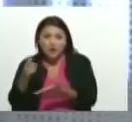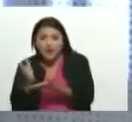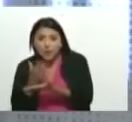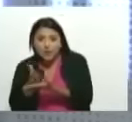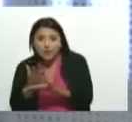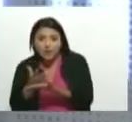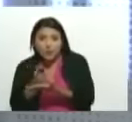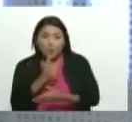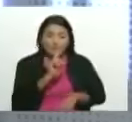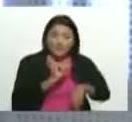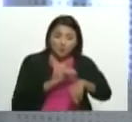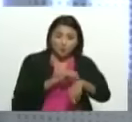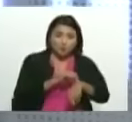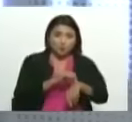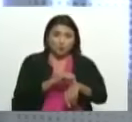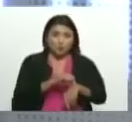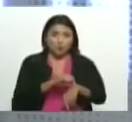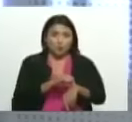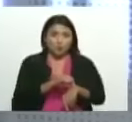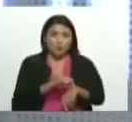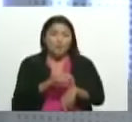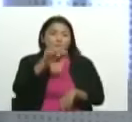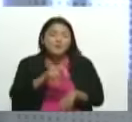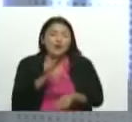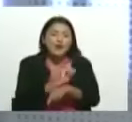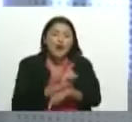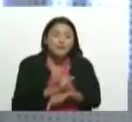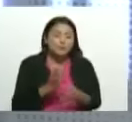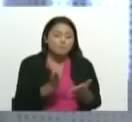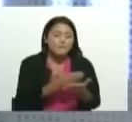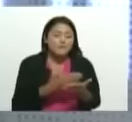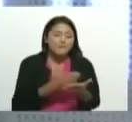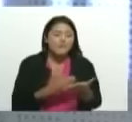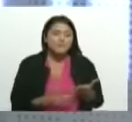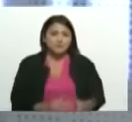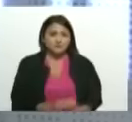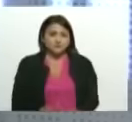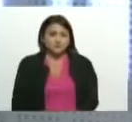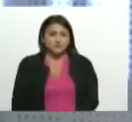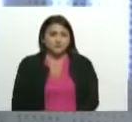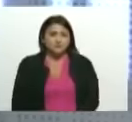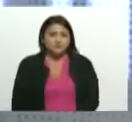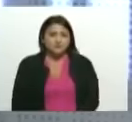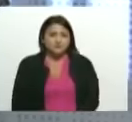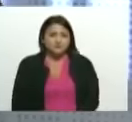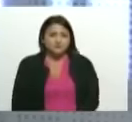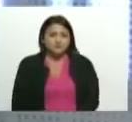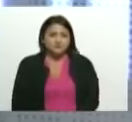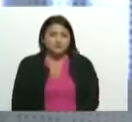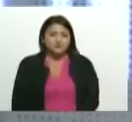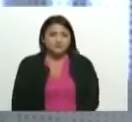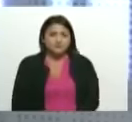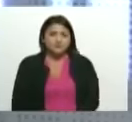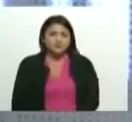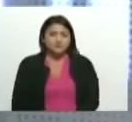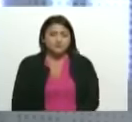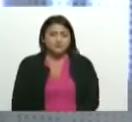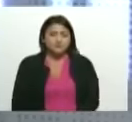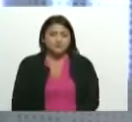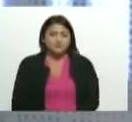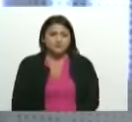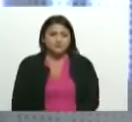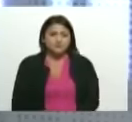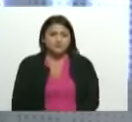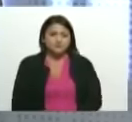Un minuto, si usted le tocaba a una persona muy diligente que buscaba su número, ¿cuál es? 15586688, lo busca, mire, aquí está, sí, aquí está. Usted vota en esta votación, le da su